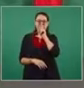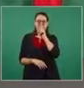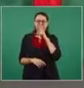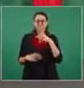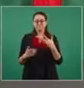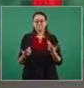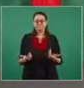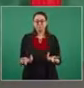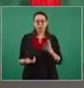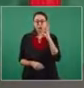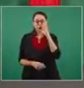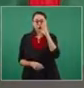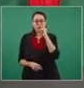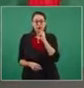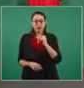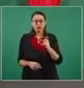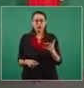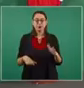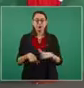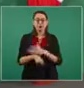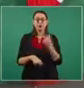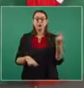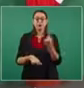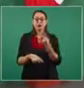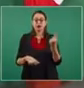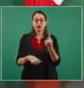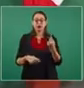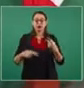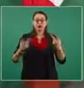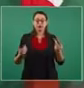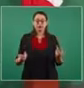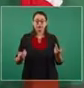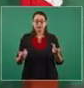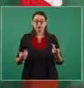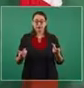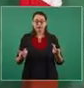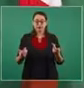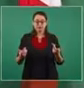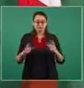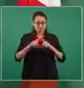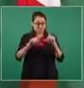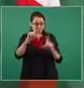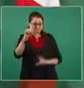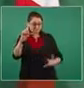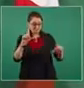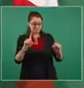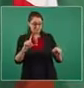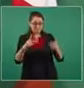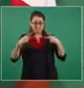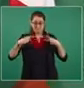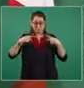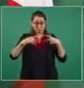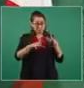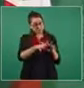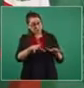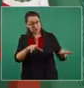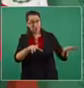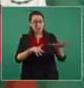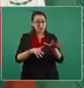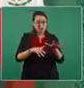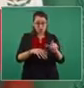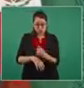México es mucho más que su gobierno. El pueblo de México es mucho